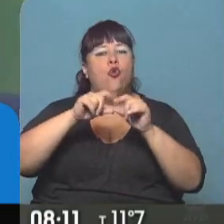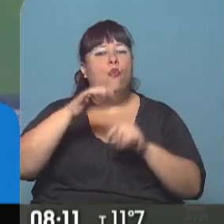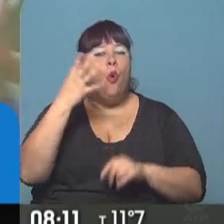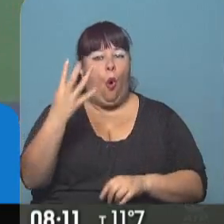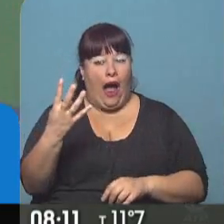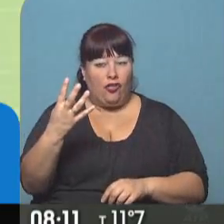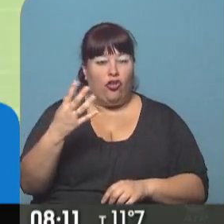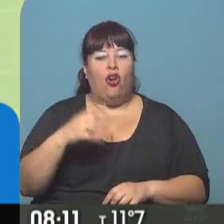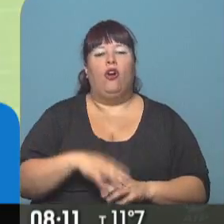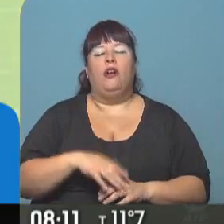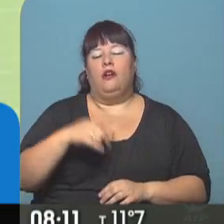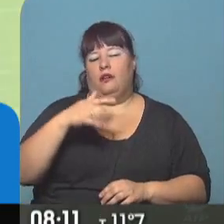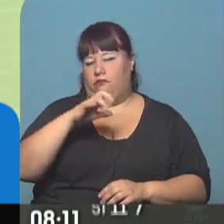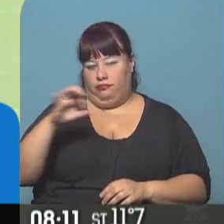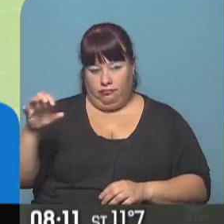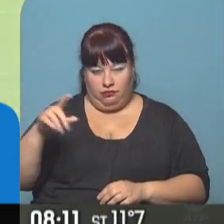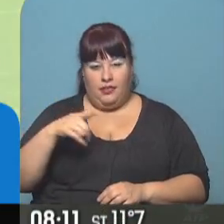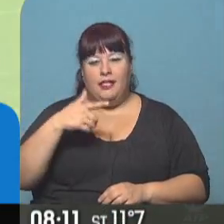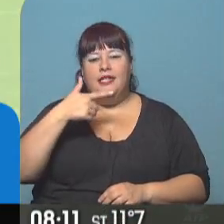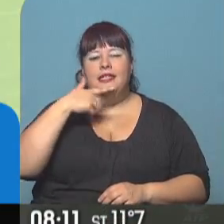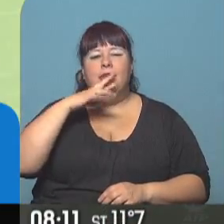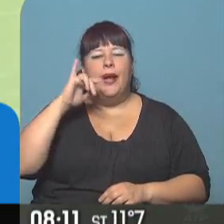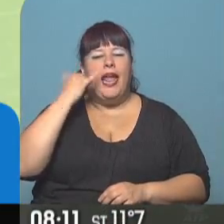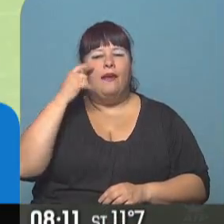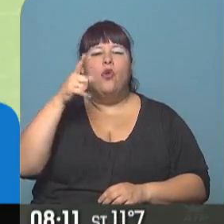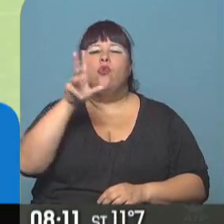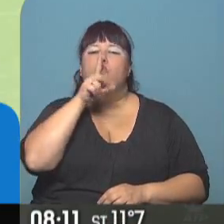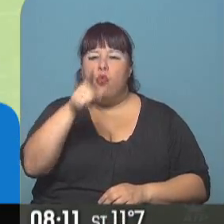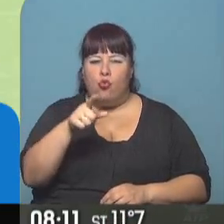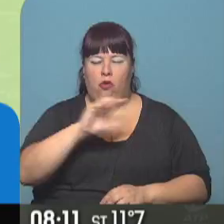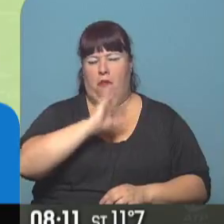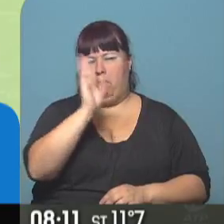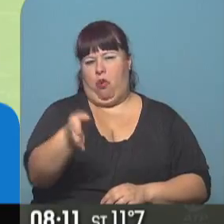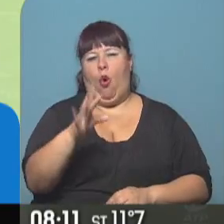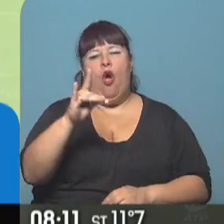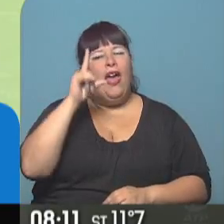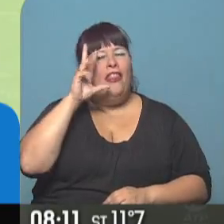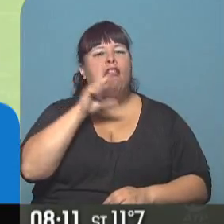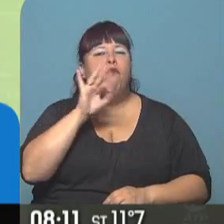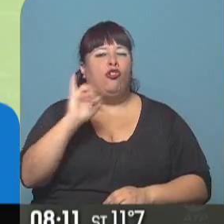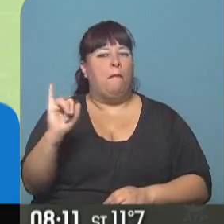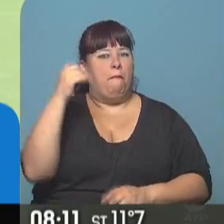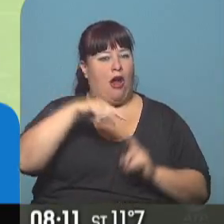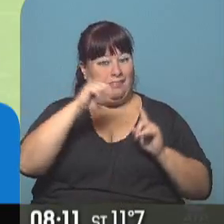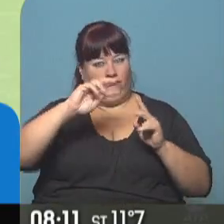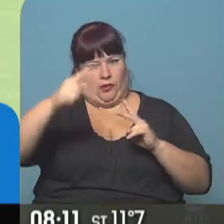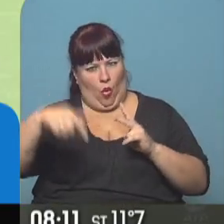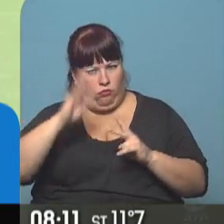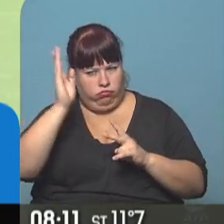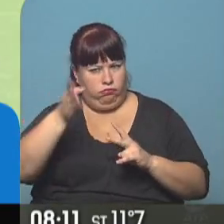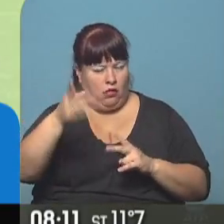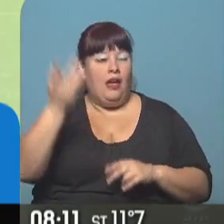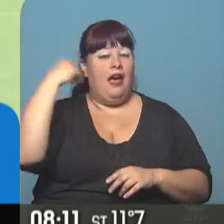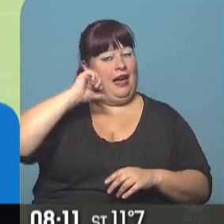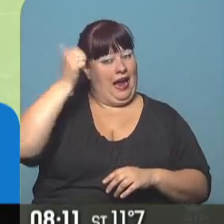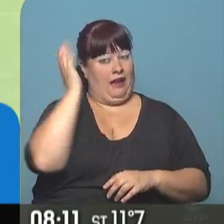4, Alexander Zverev. El ruso, una victoria contundente de Juan Martín del Potro, la segunda mejor del año, tras la